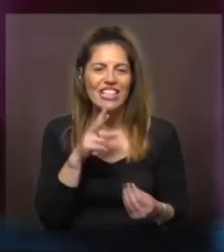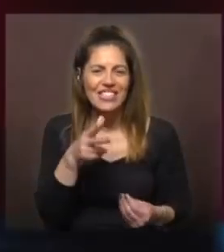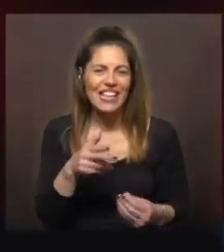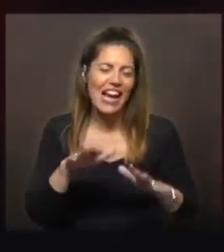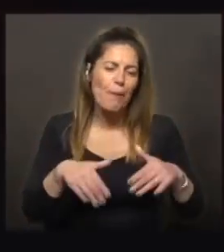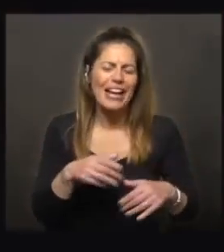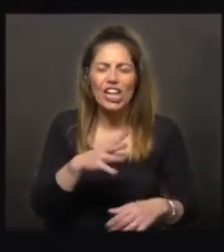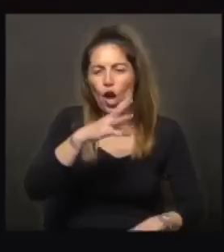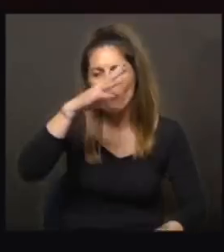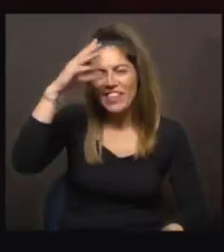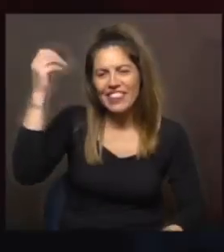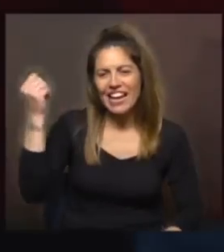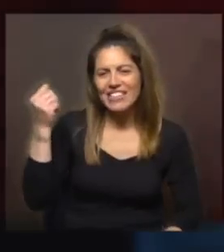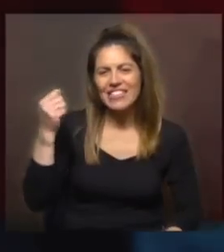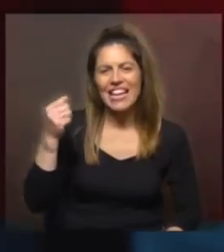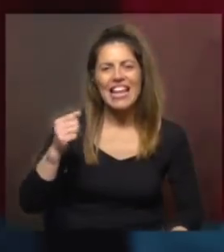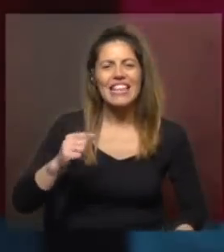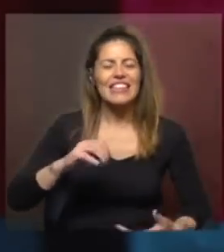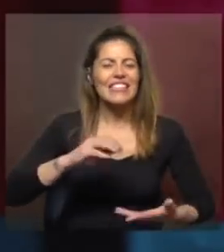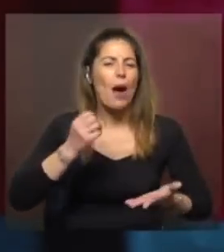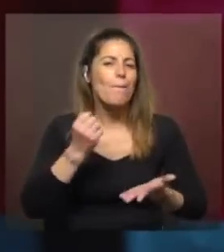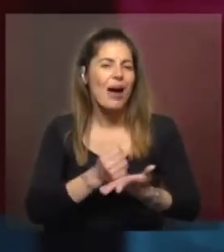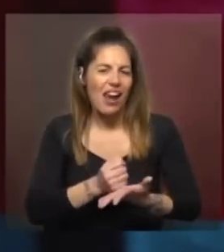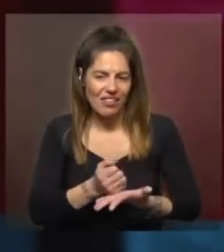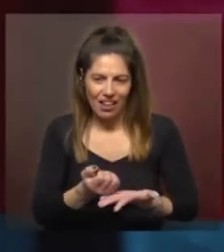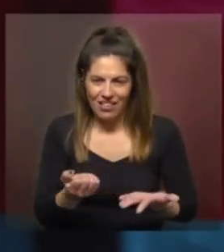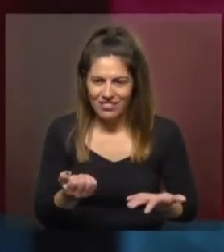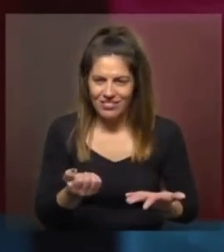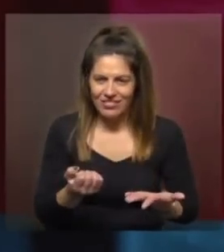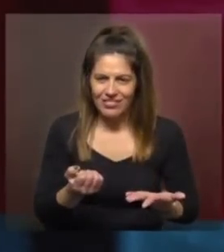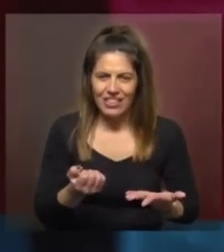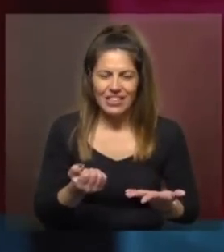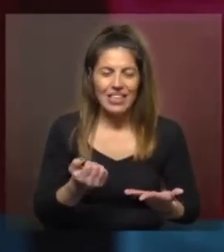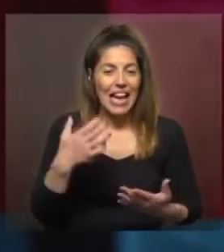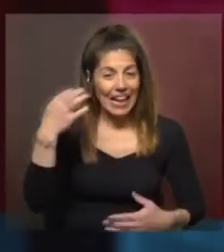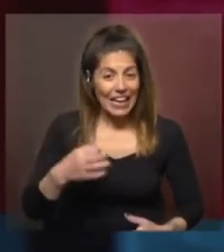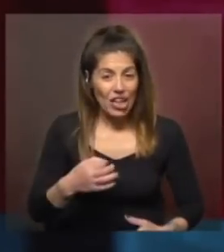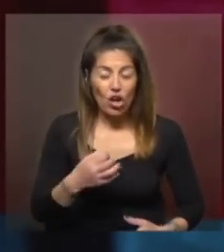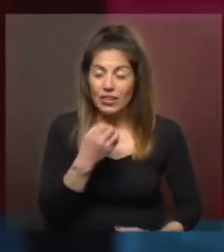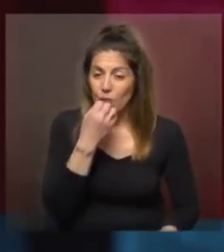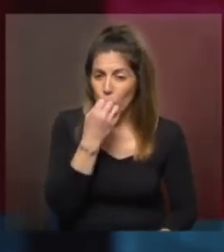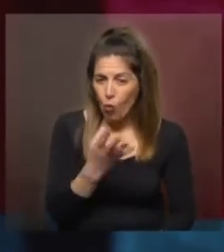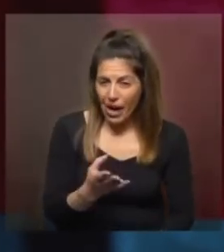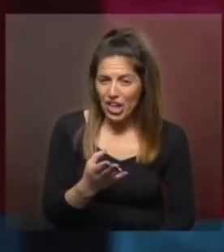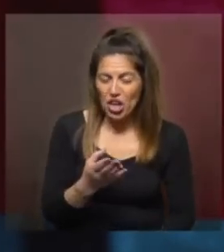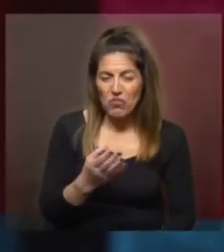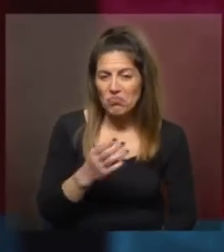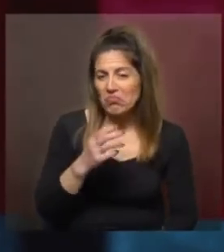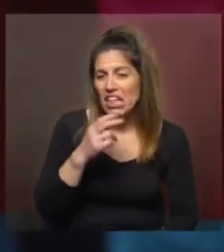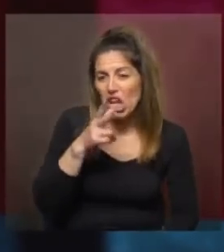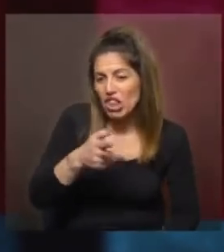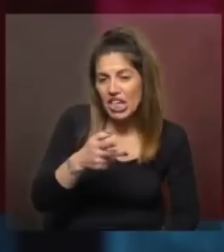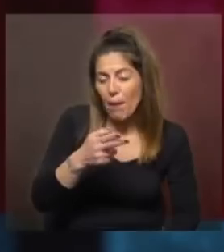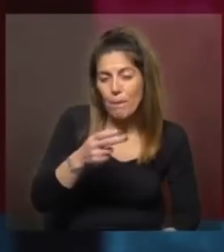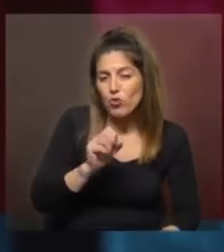que olvidarse de esos estereotipos y me parece sumamente barba buenísimo que nos llamen por sus propios